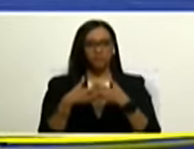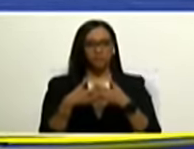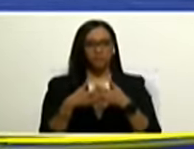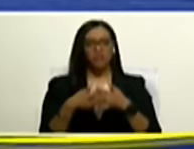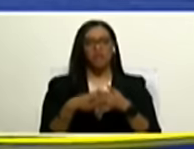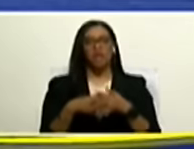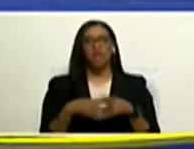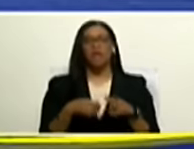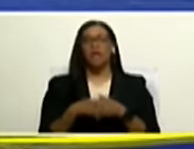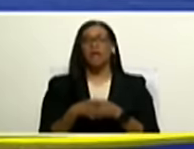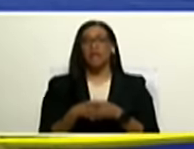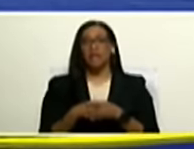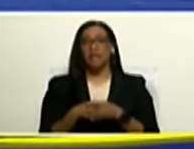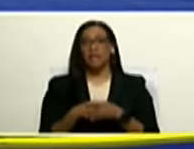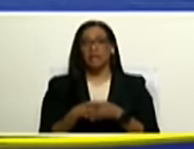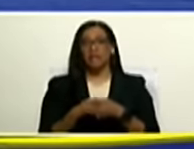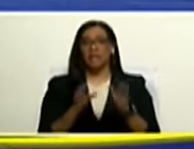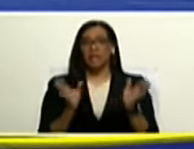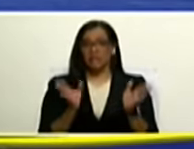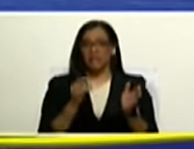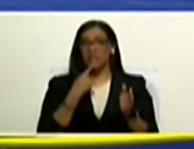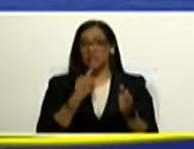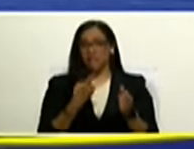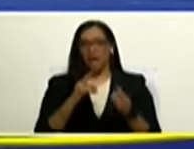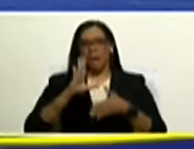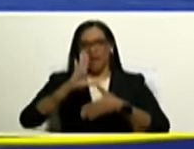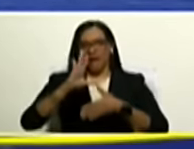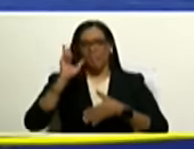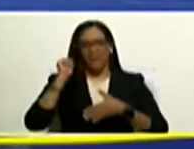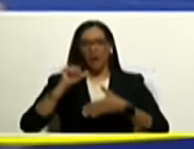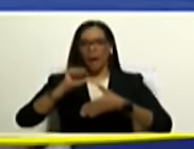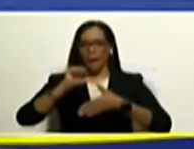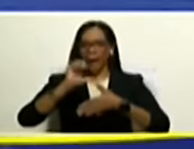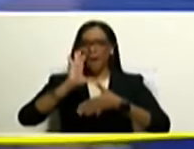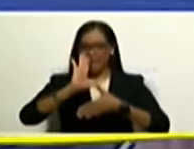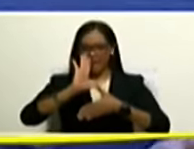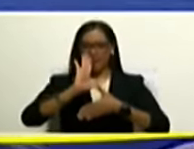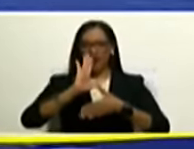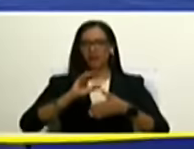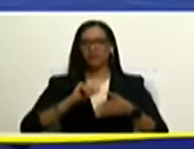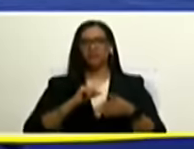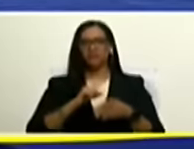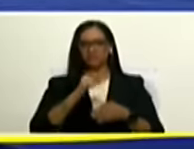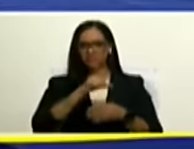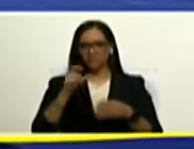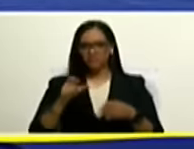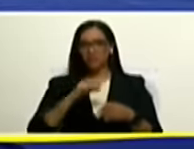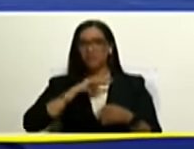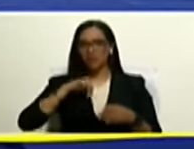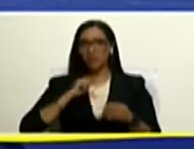que reza América para los americanos y no es otra cosa que América, nosotros para ellos.